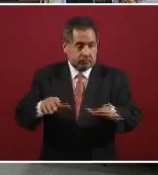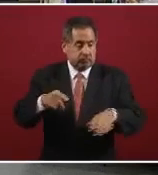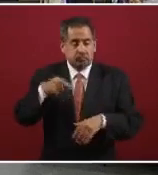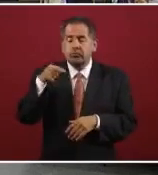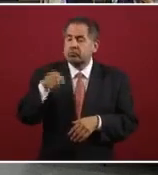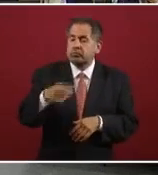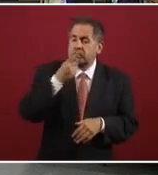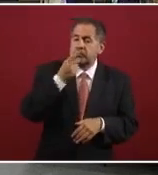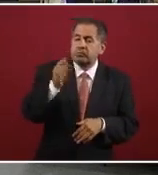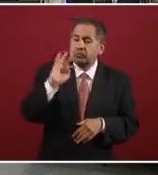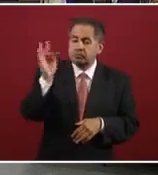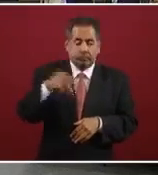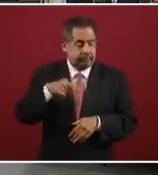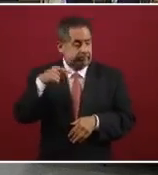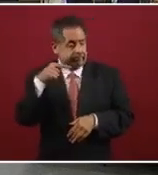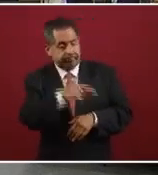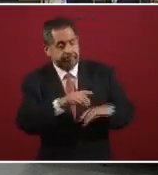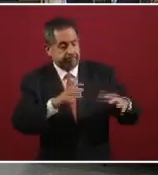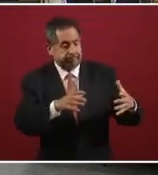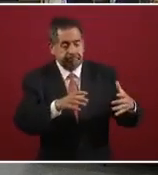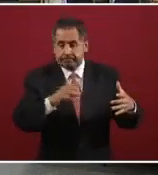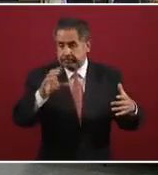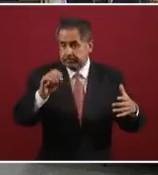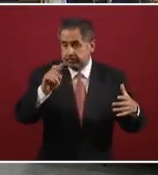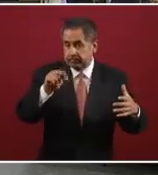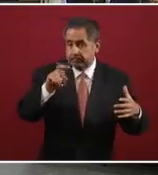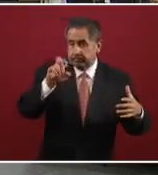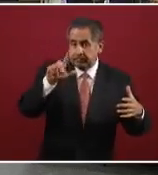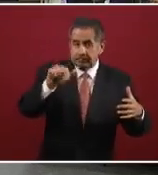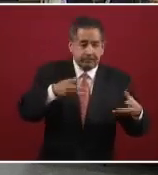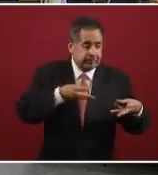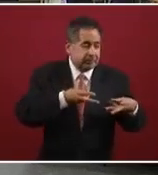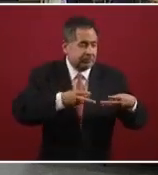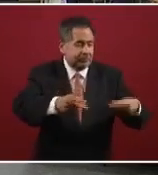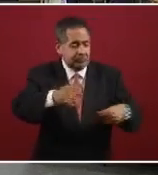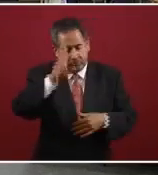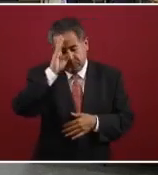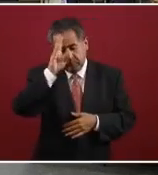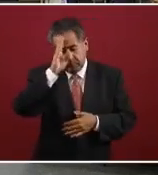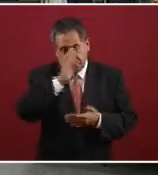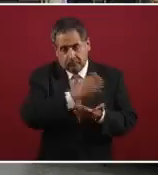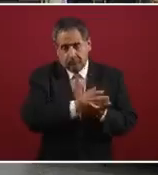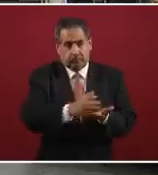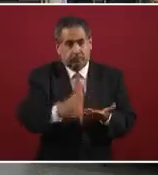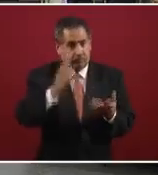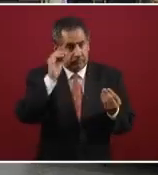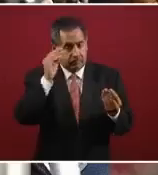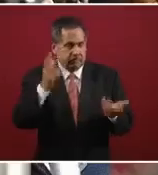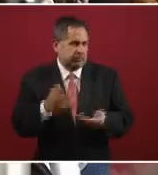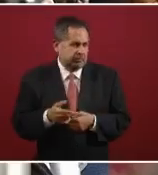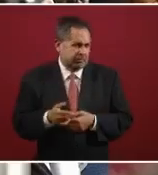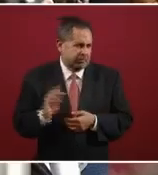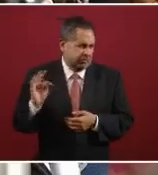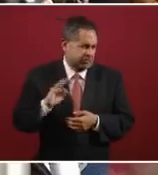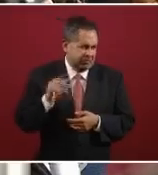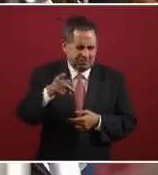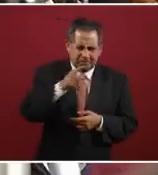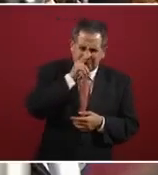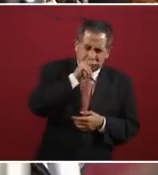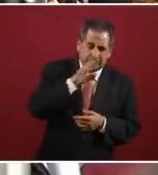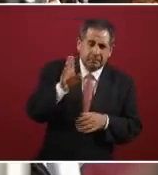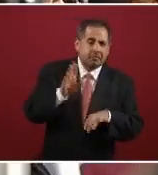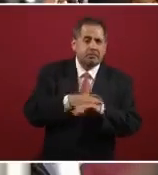de cómo está de esta institución ha hecho un gasto oneroso del asunto no le preocupa sobre todo